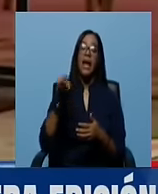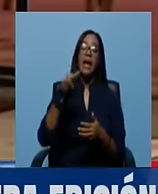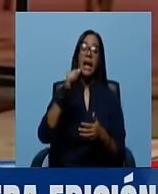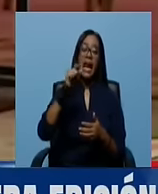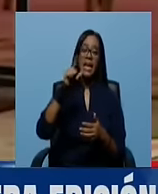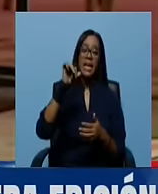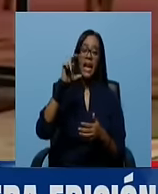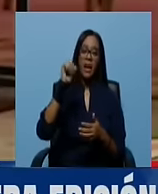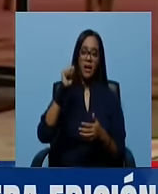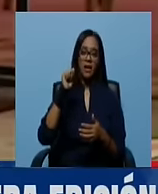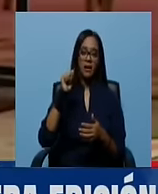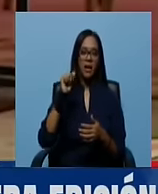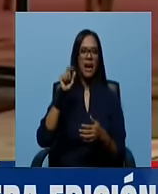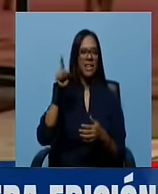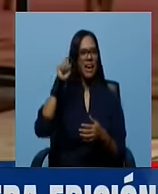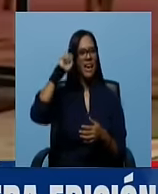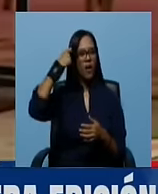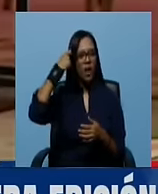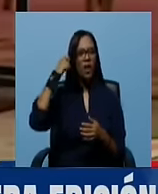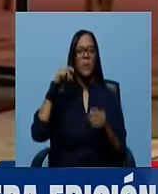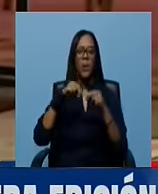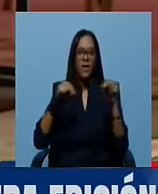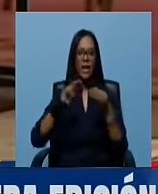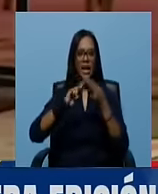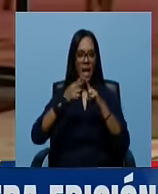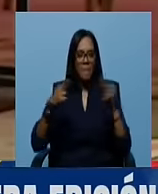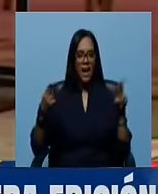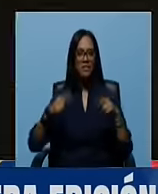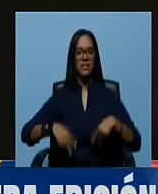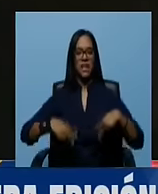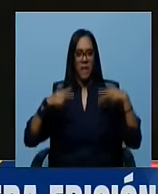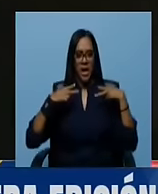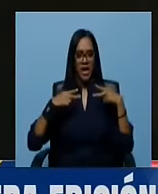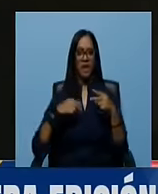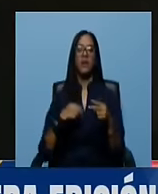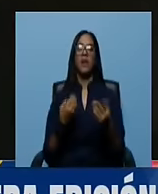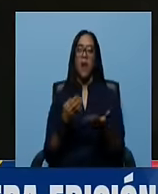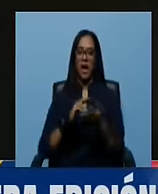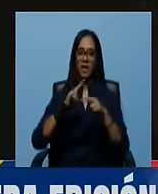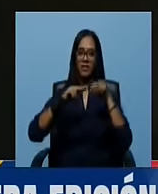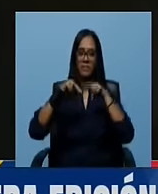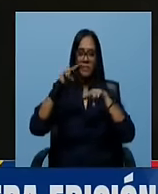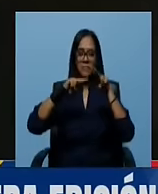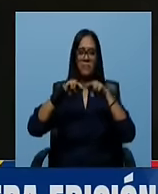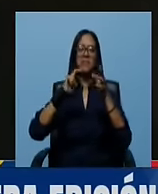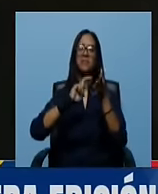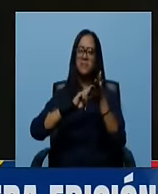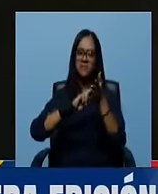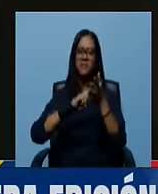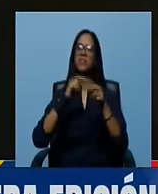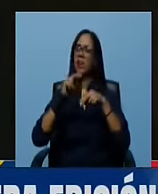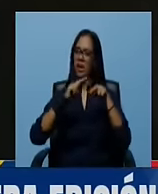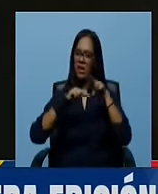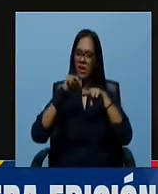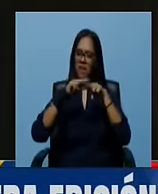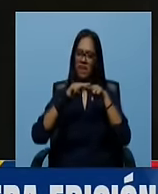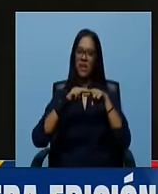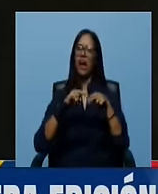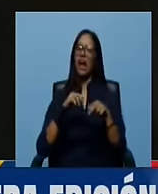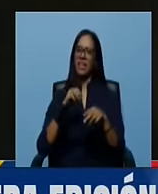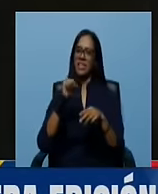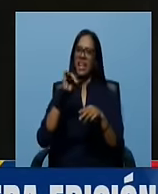recordando, pero ya en una tierra de paz y de vida. Cuando se reconstruya Gaza, cuando se reconstruya